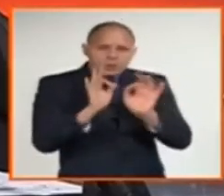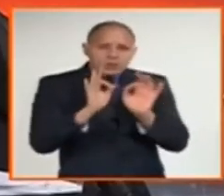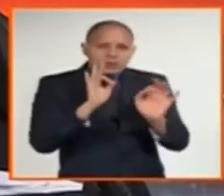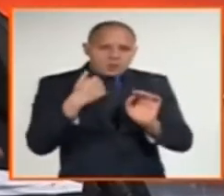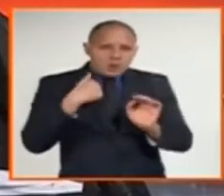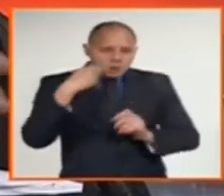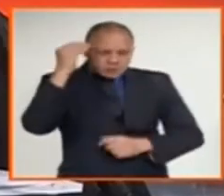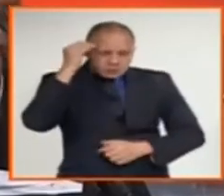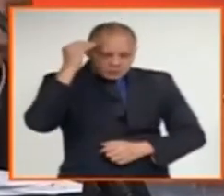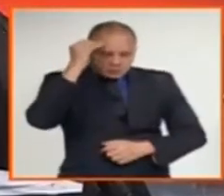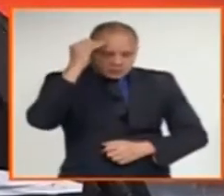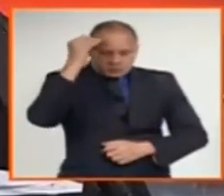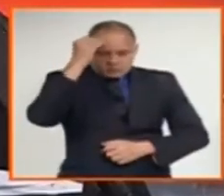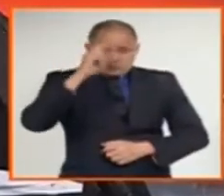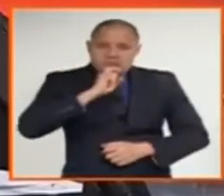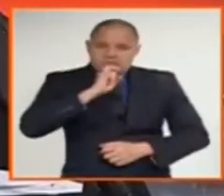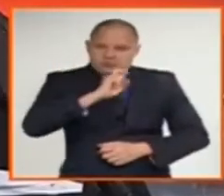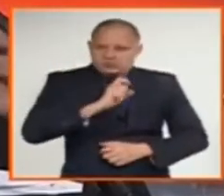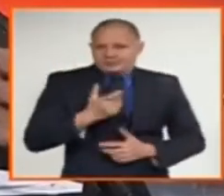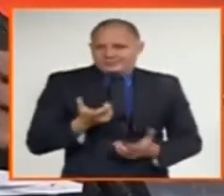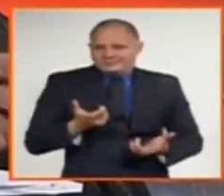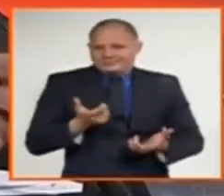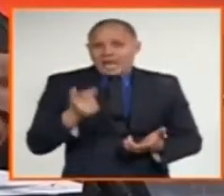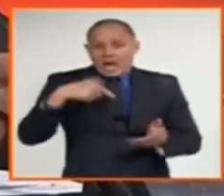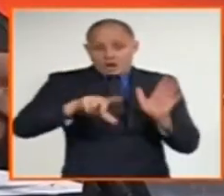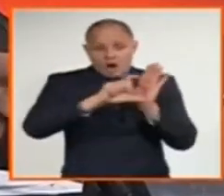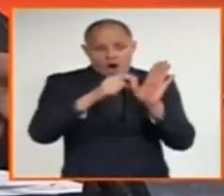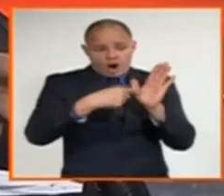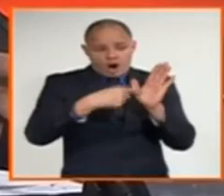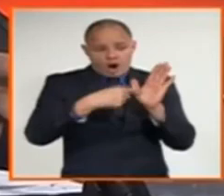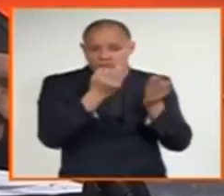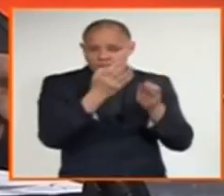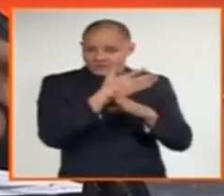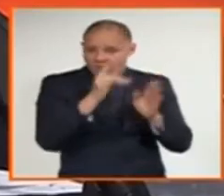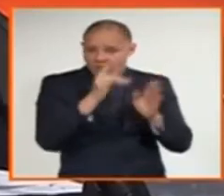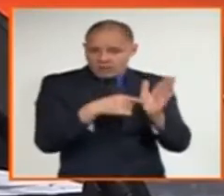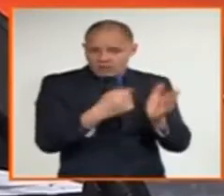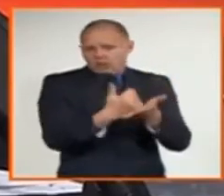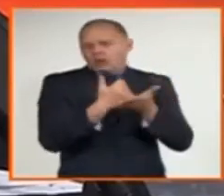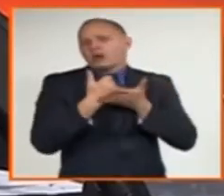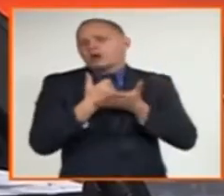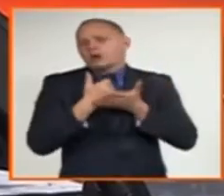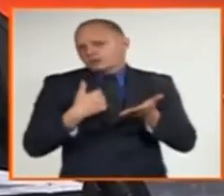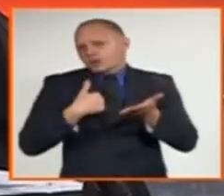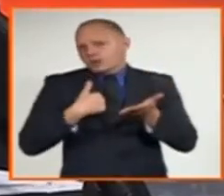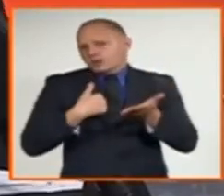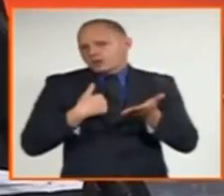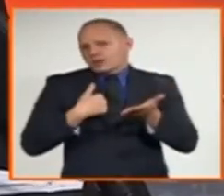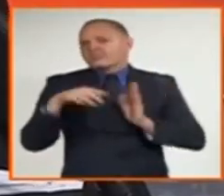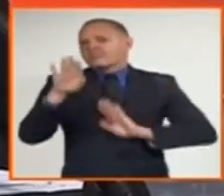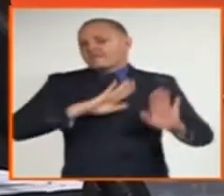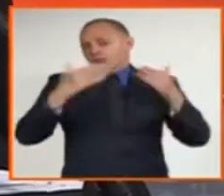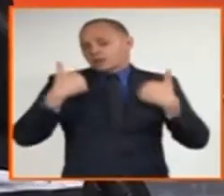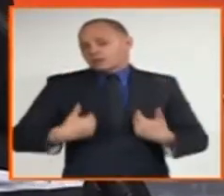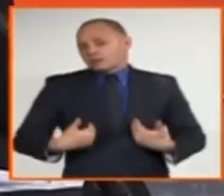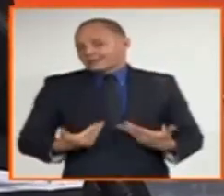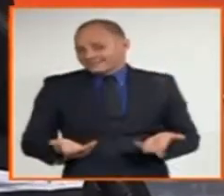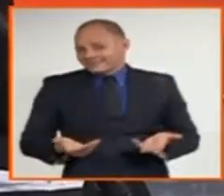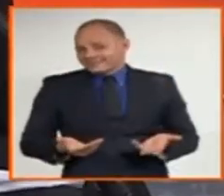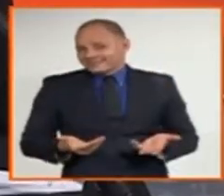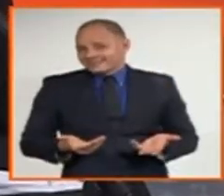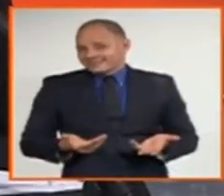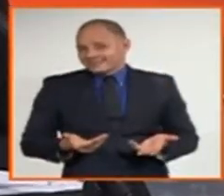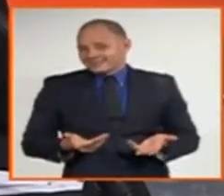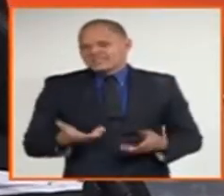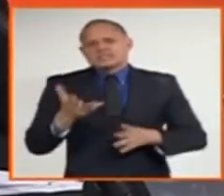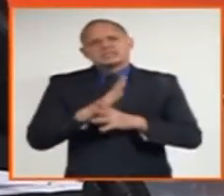alguna manera, conlleva un reconocimiento y una protección tanto a los cuidadores como al cuidado, en términos de